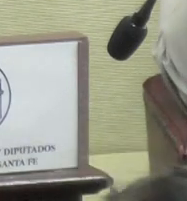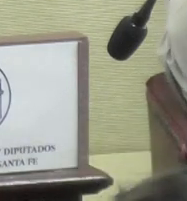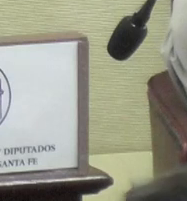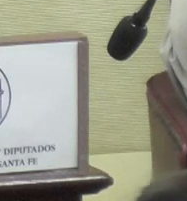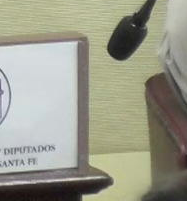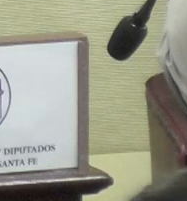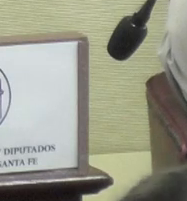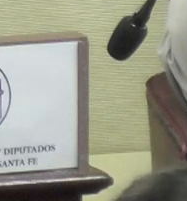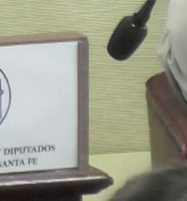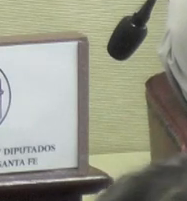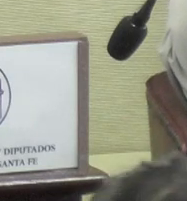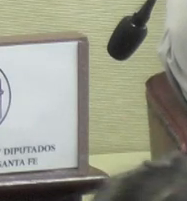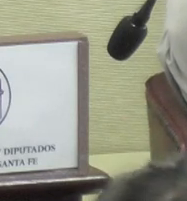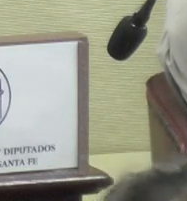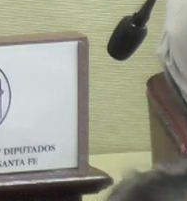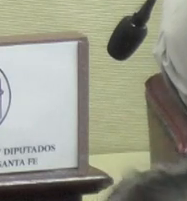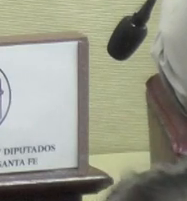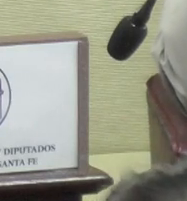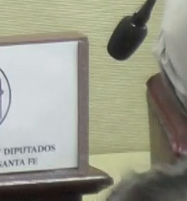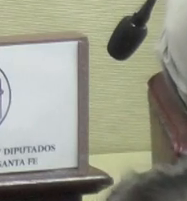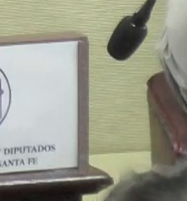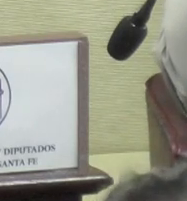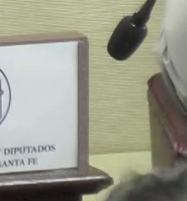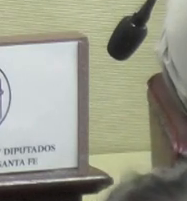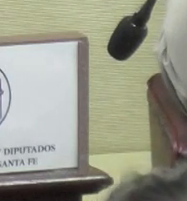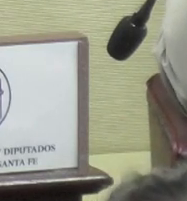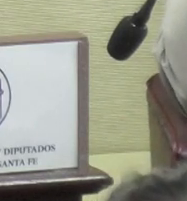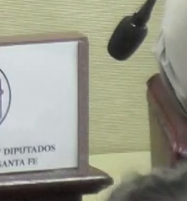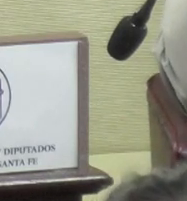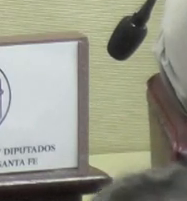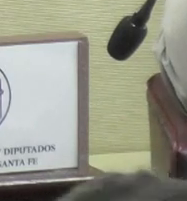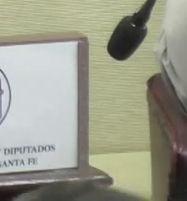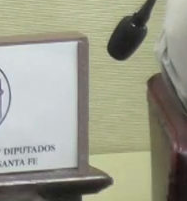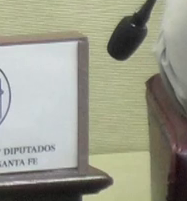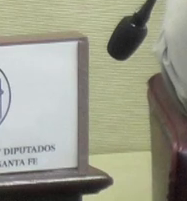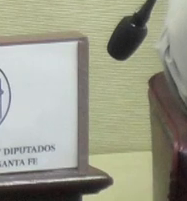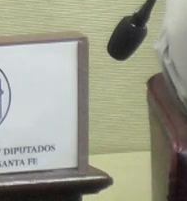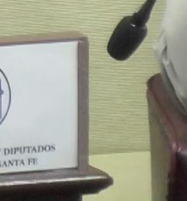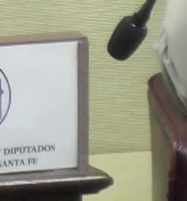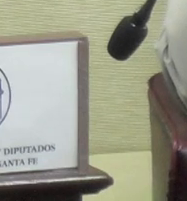reforma universitaria de 1918 en la DOCTA, en la ciudad de Córdoba.